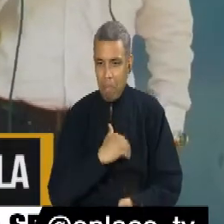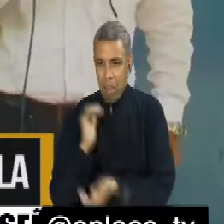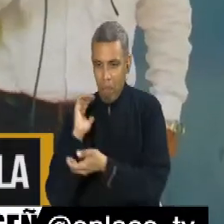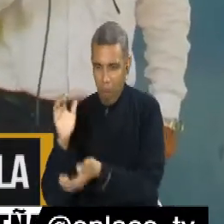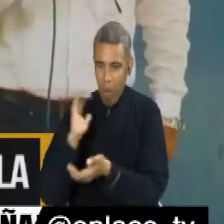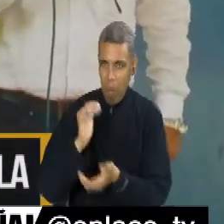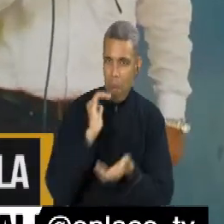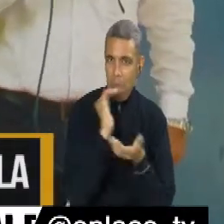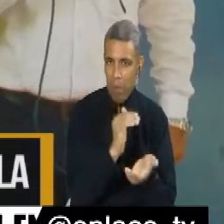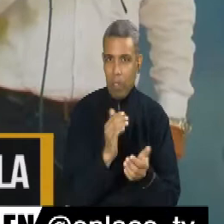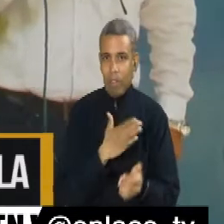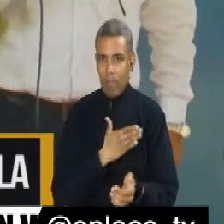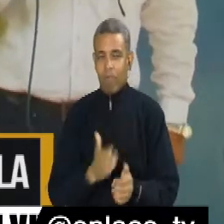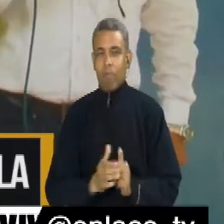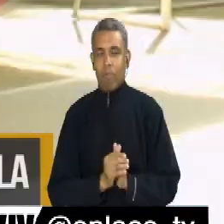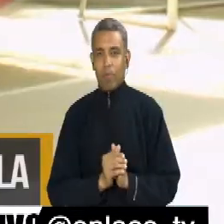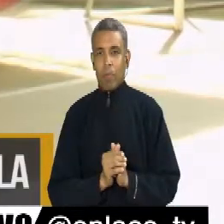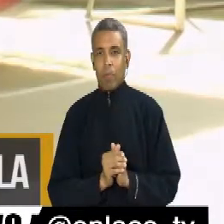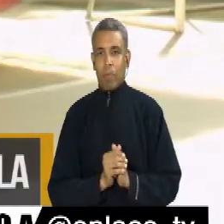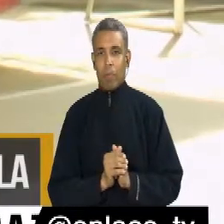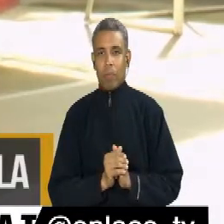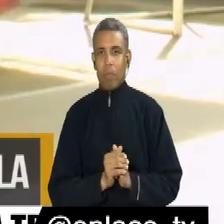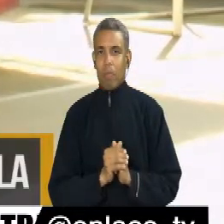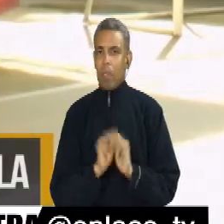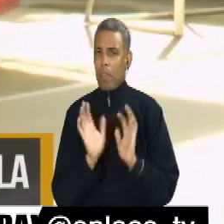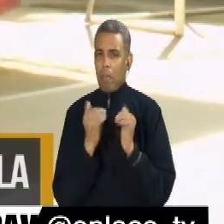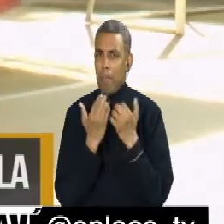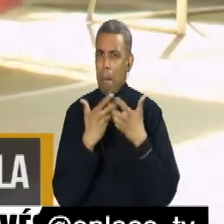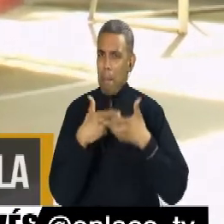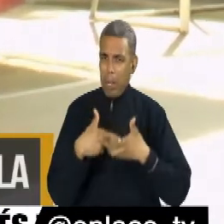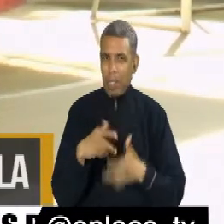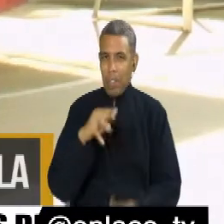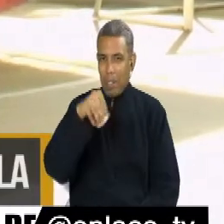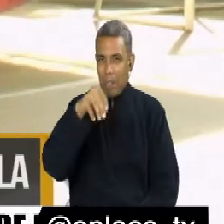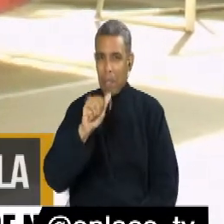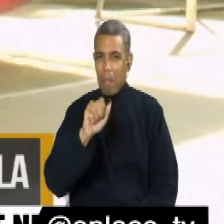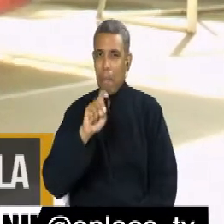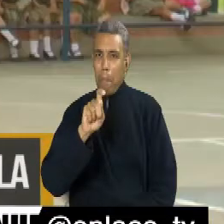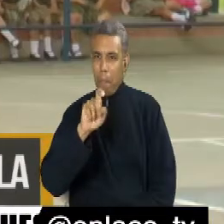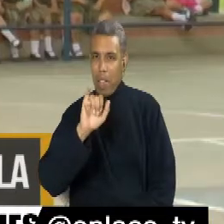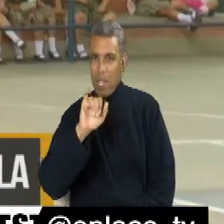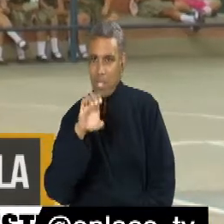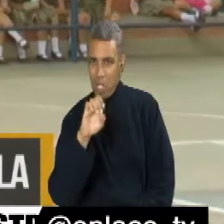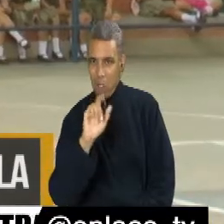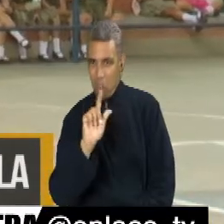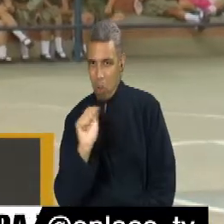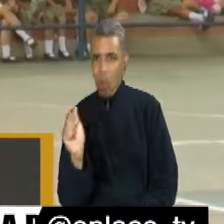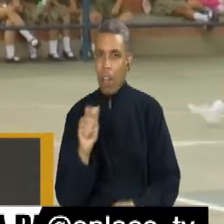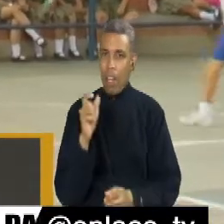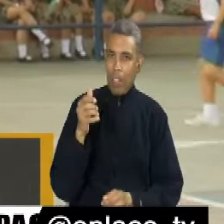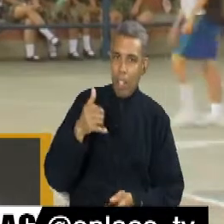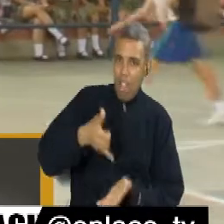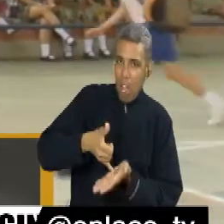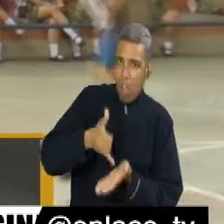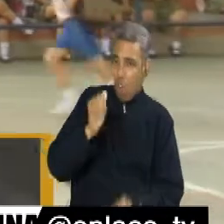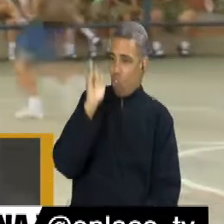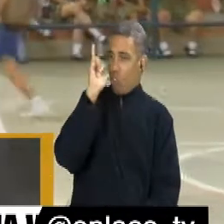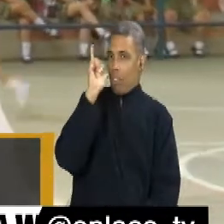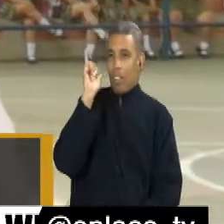Prudencio Padilla, premios entregados por el consumo de Maxicola, producto de aceptación entre ellos. Estamos hoy aquí desde el colegio, el